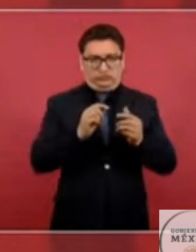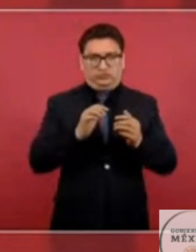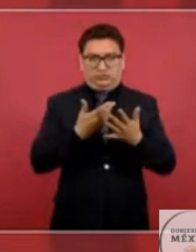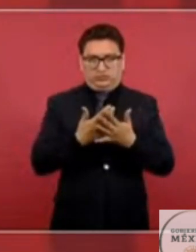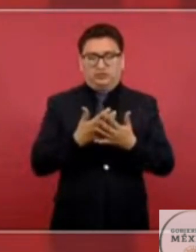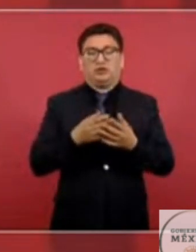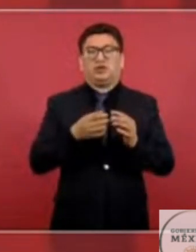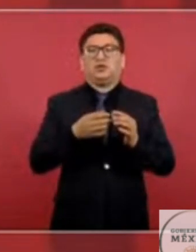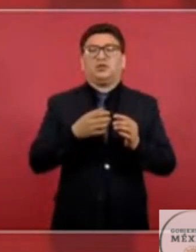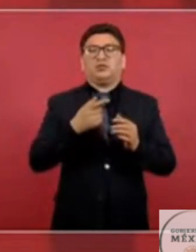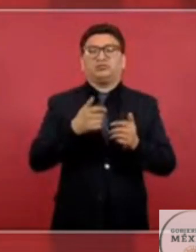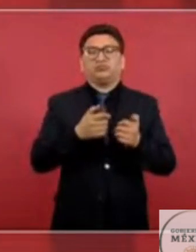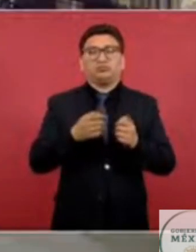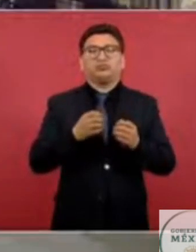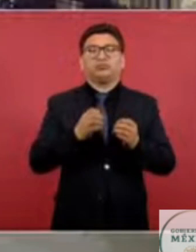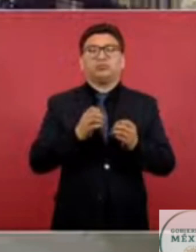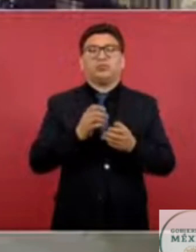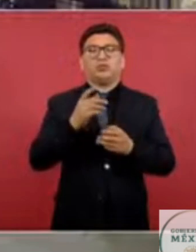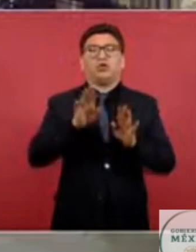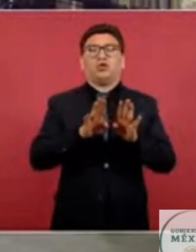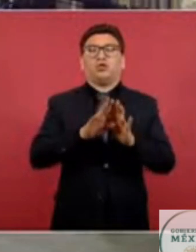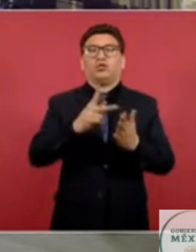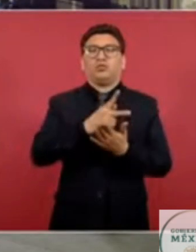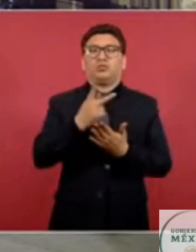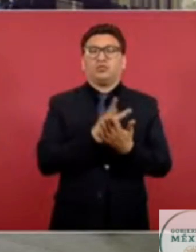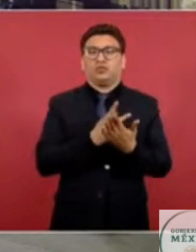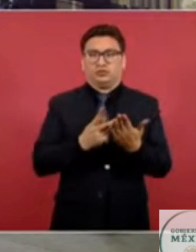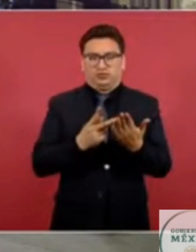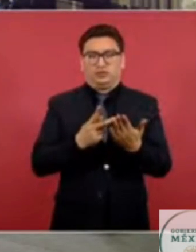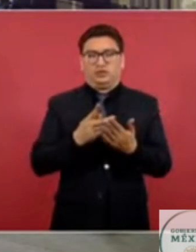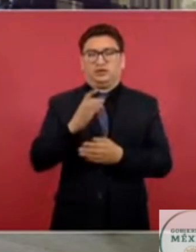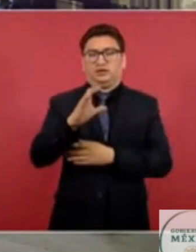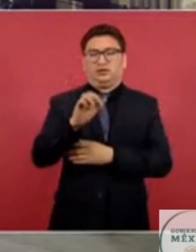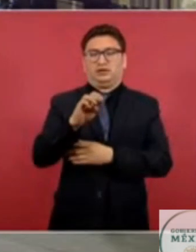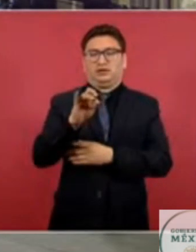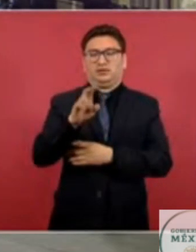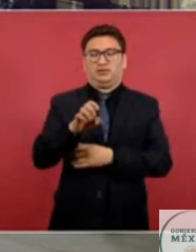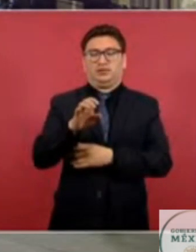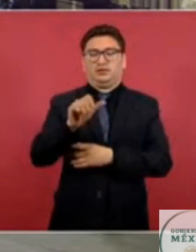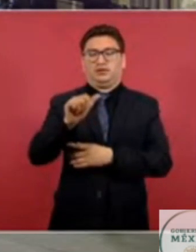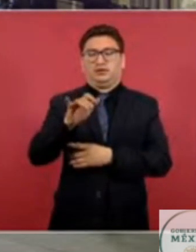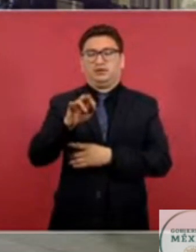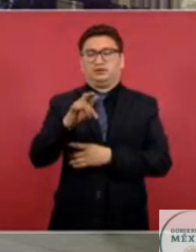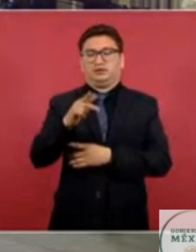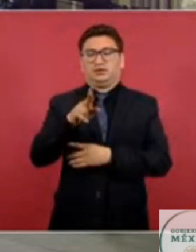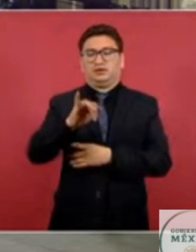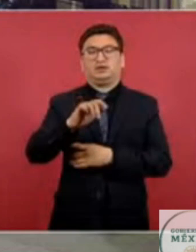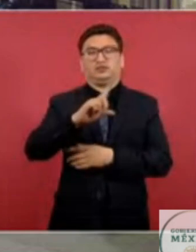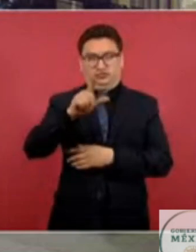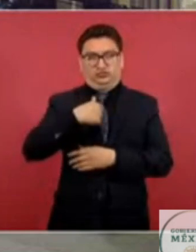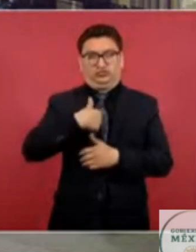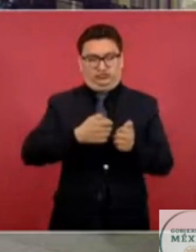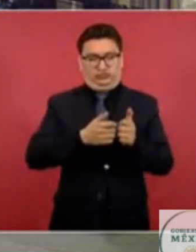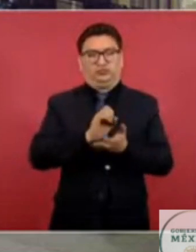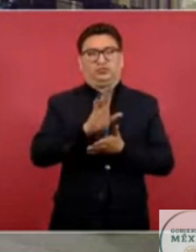los equilibrios en el programa de Carmen Aristegui. Y lo digo porque mucha